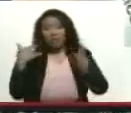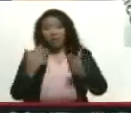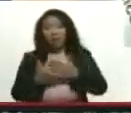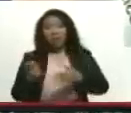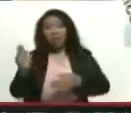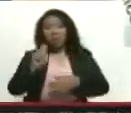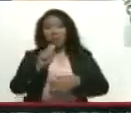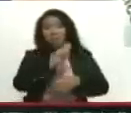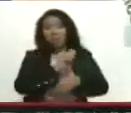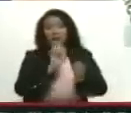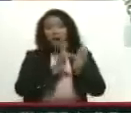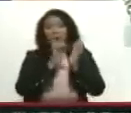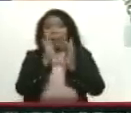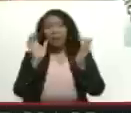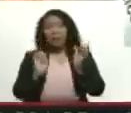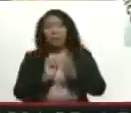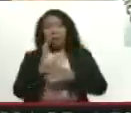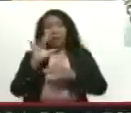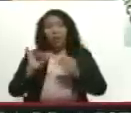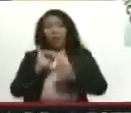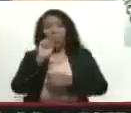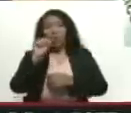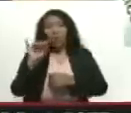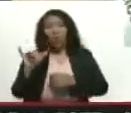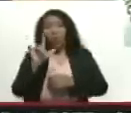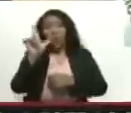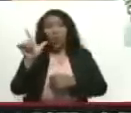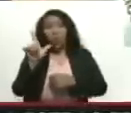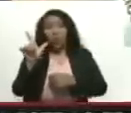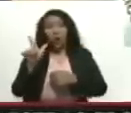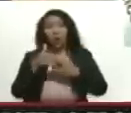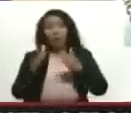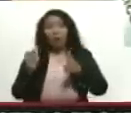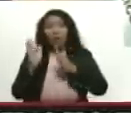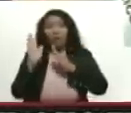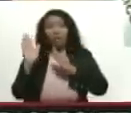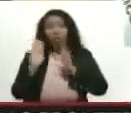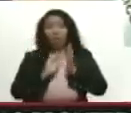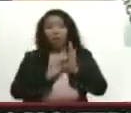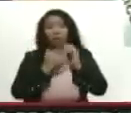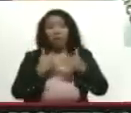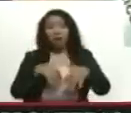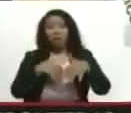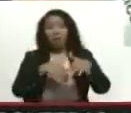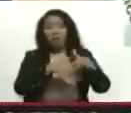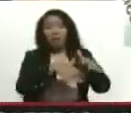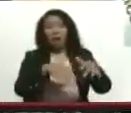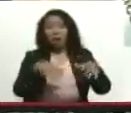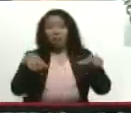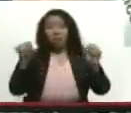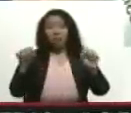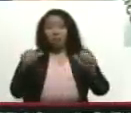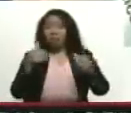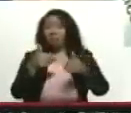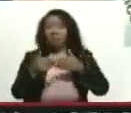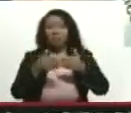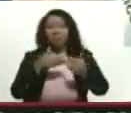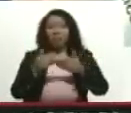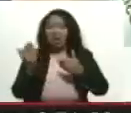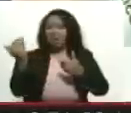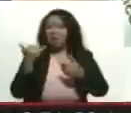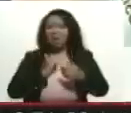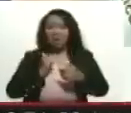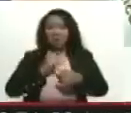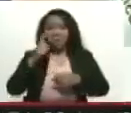de abril, mayo, junio y julio desde edificios, desde carros en marcha, desde motos en marcha, sin importar quién viniese,